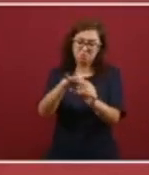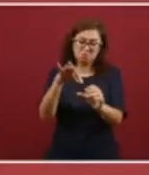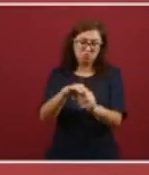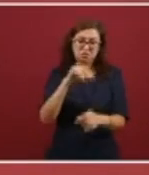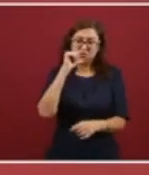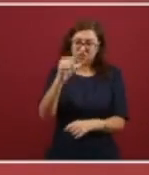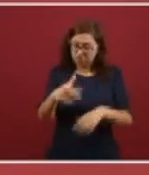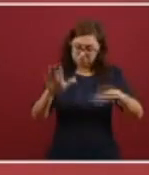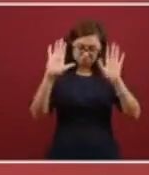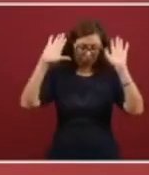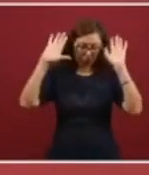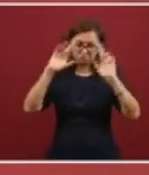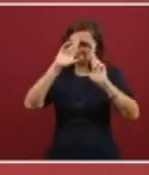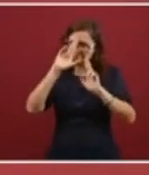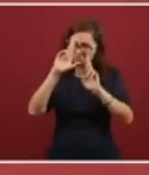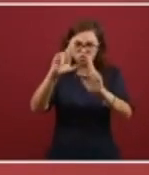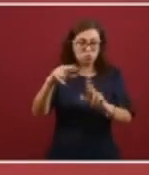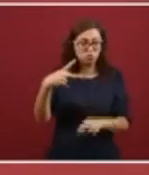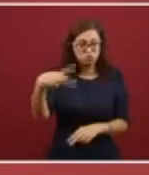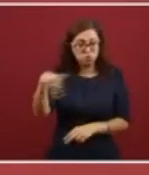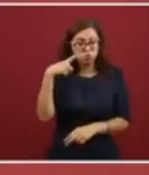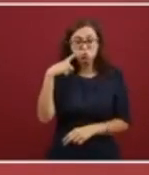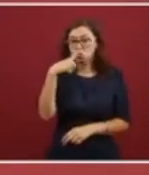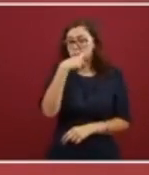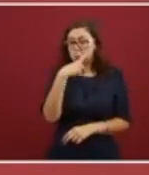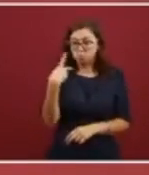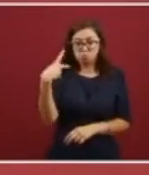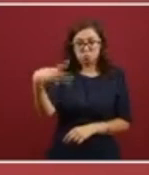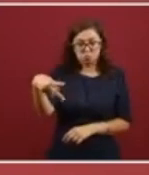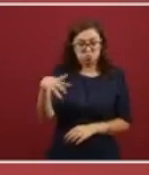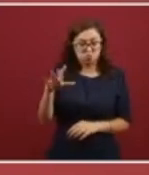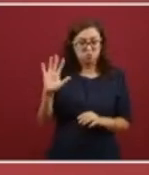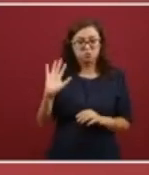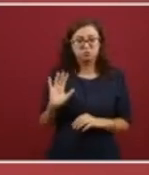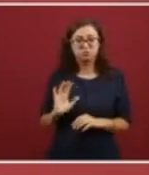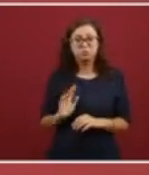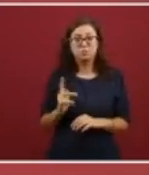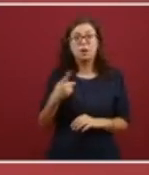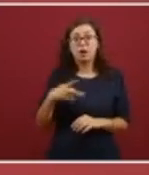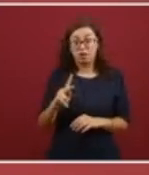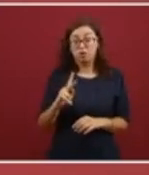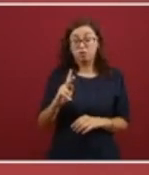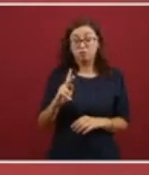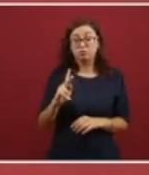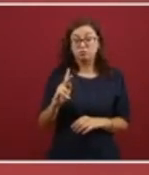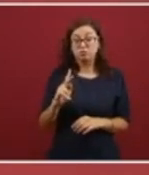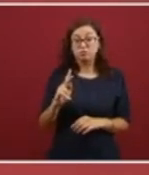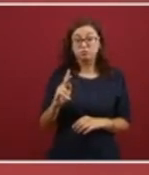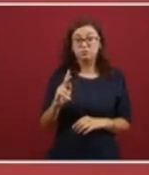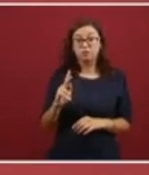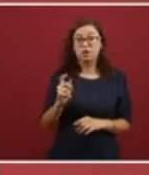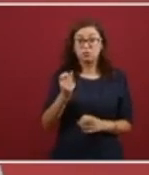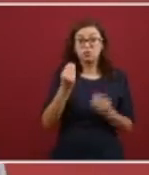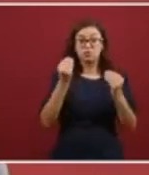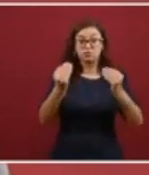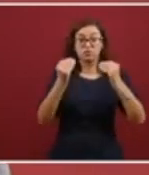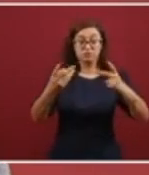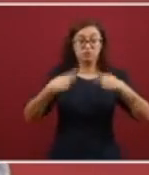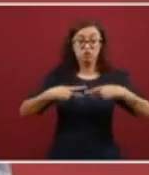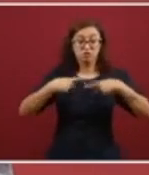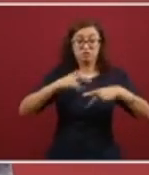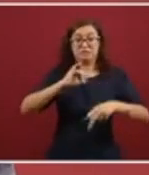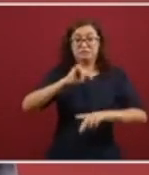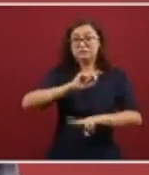decisión. Lo que sí sé es de que un porcentaje considerable iba porque si